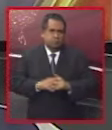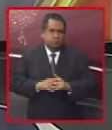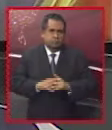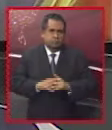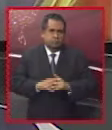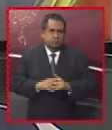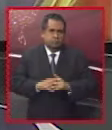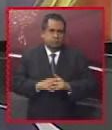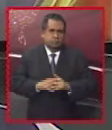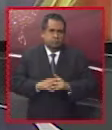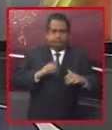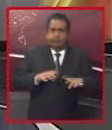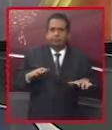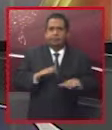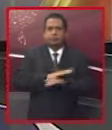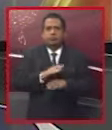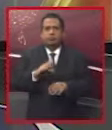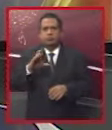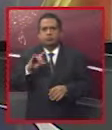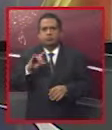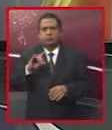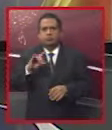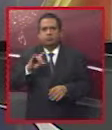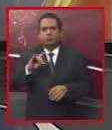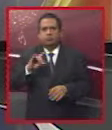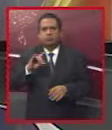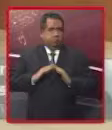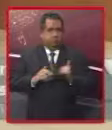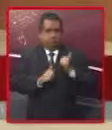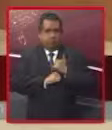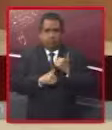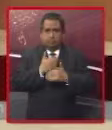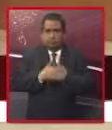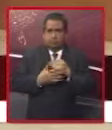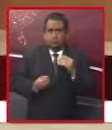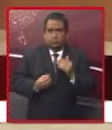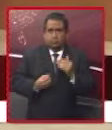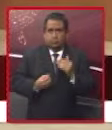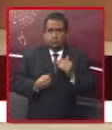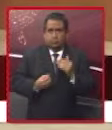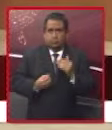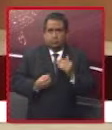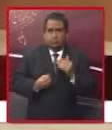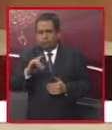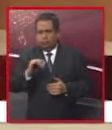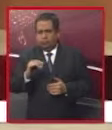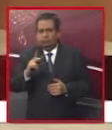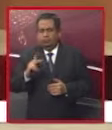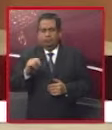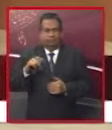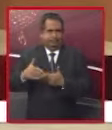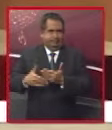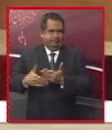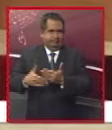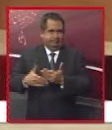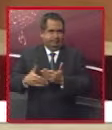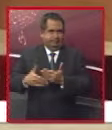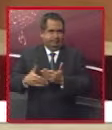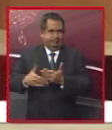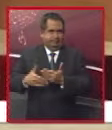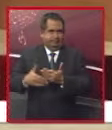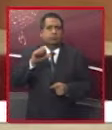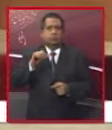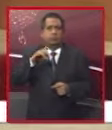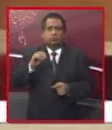la discusión de la minuta que reforma el Código de Justicia Militar y expide el Código Militar de Procedimientos Penales, los senadores Alejandro Encinas del PRD y